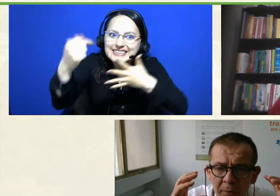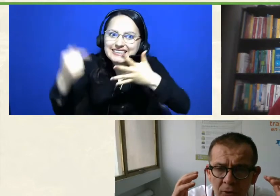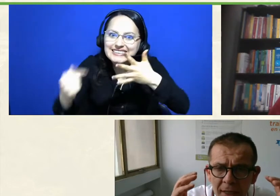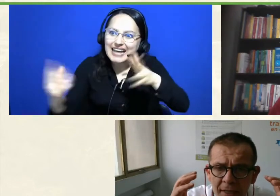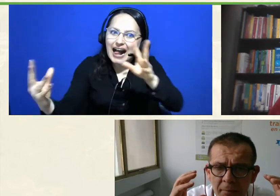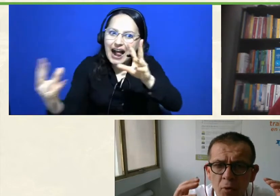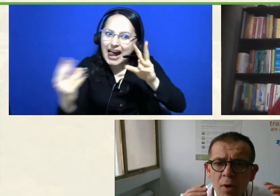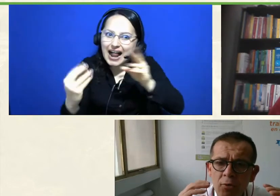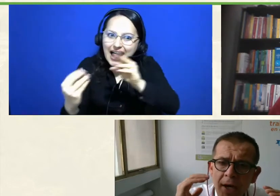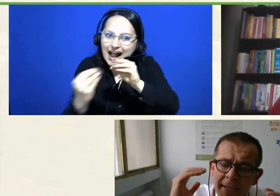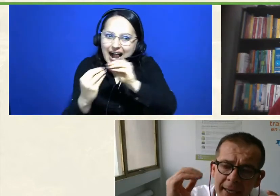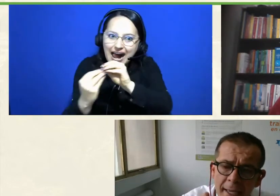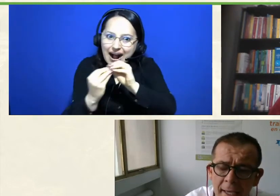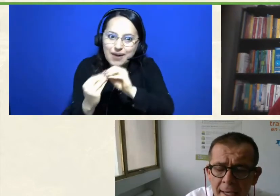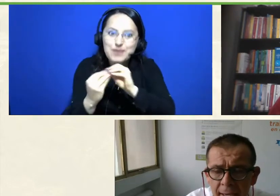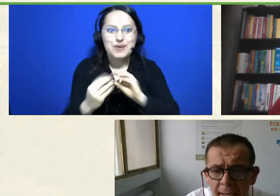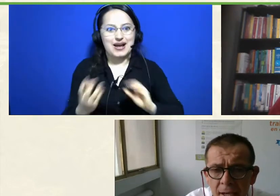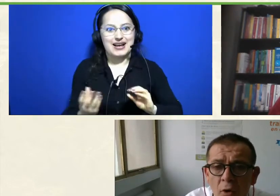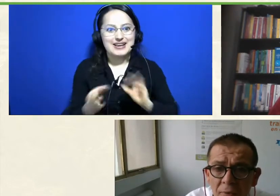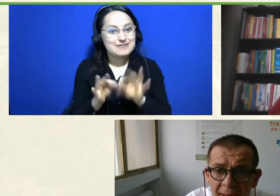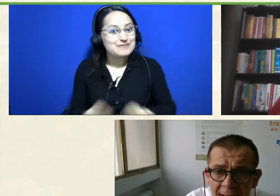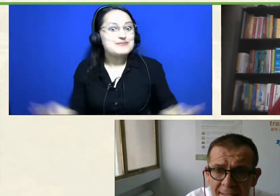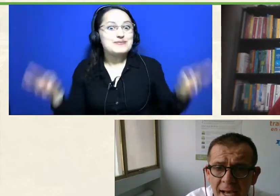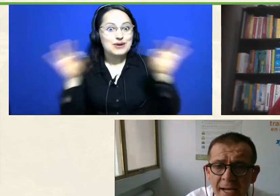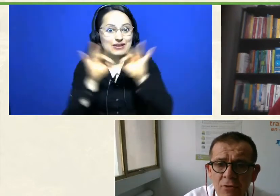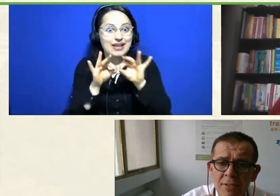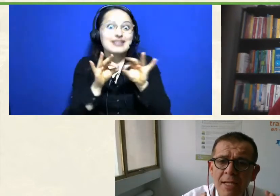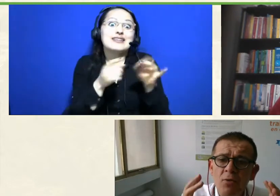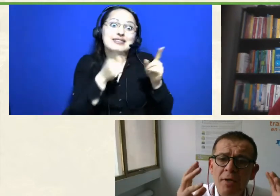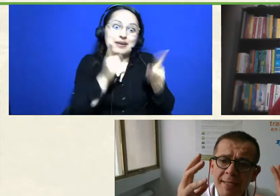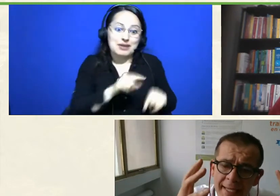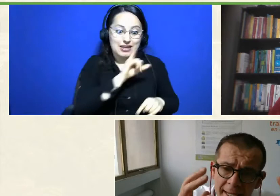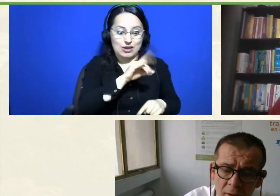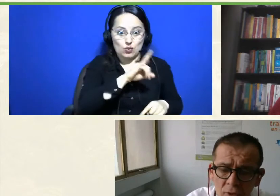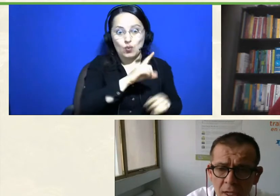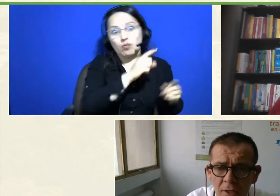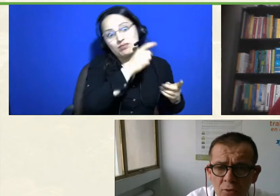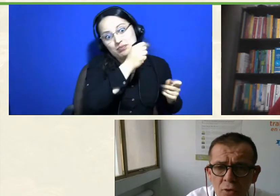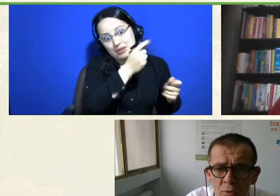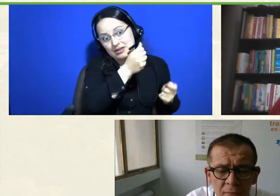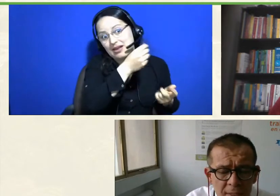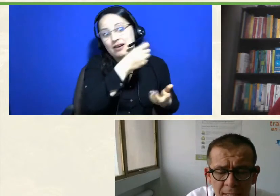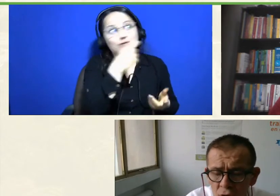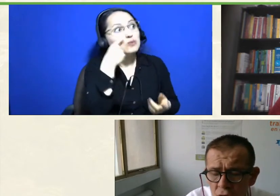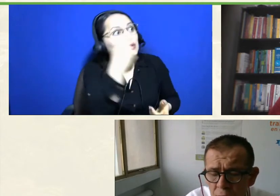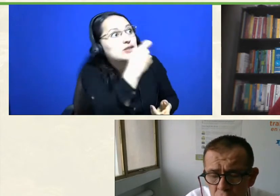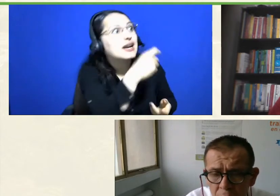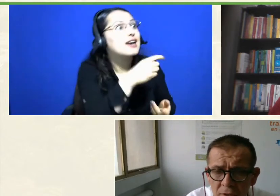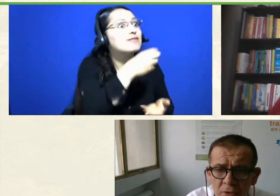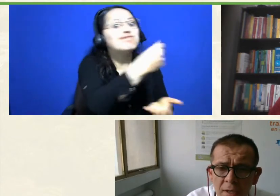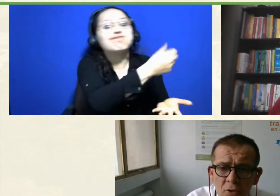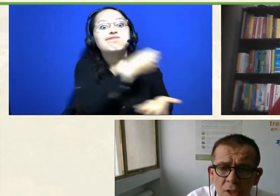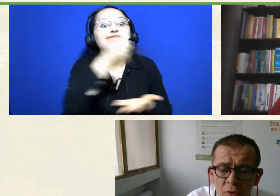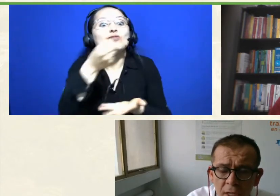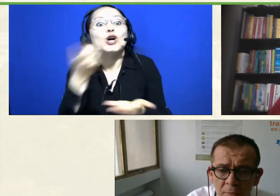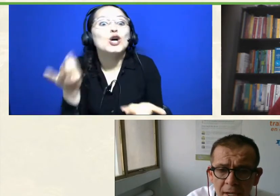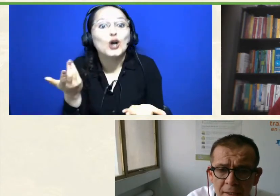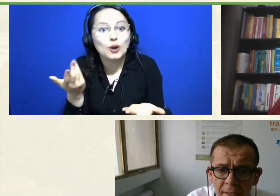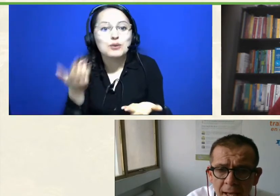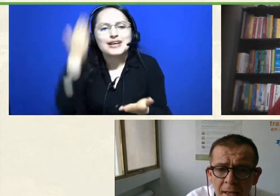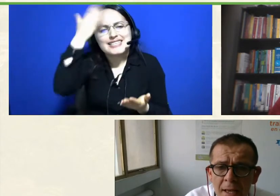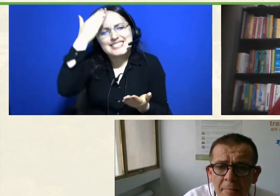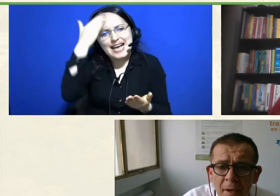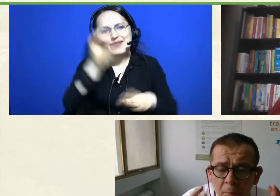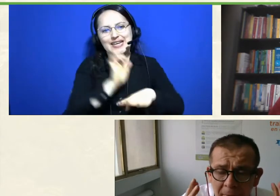concordancia en un momento del tiempo cuando hay que cofinanciar, entonces el IDU tiene que buscar los recursos, es muy difícil, nosotros por supuesto sabemos que es un reto para